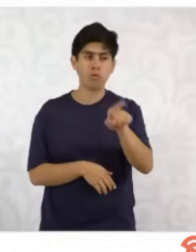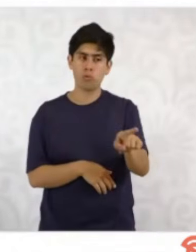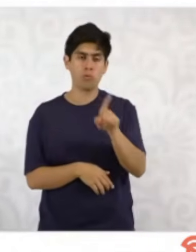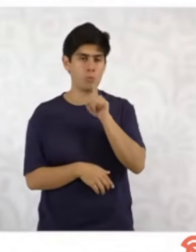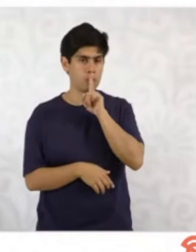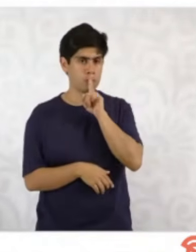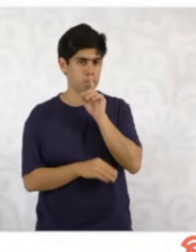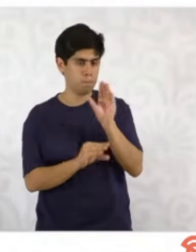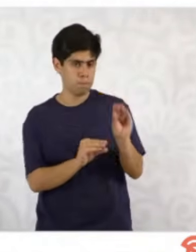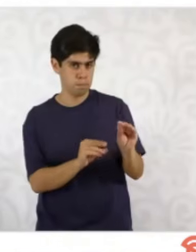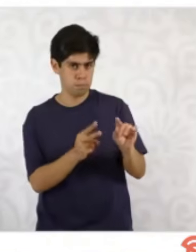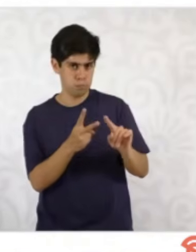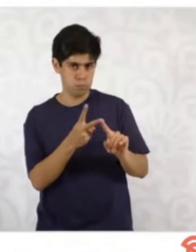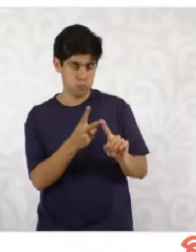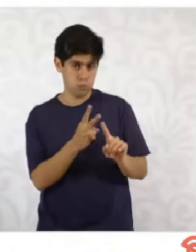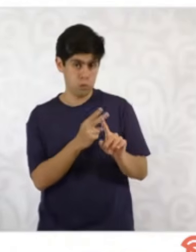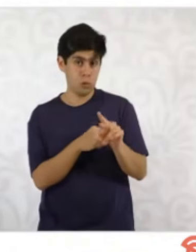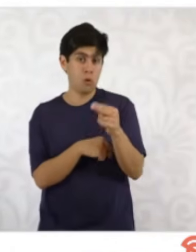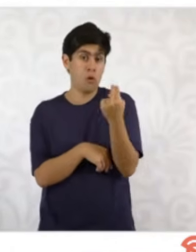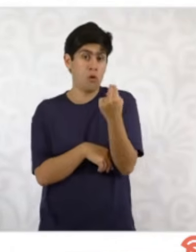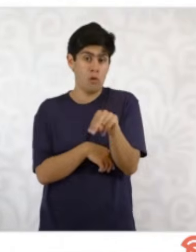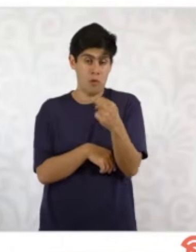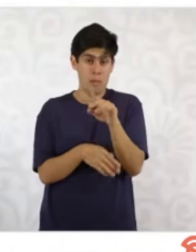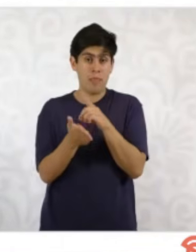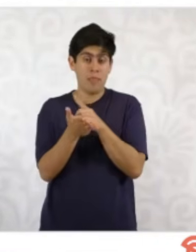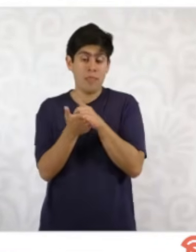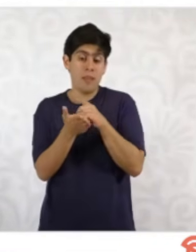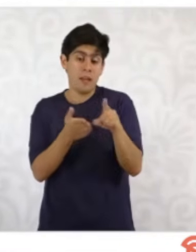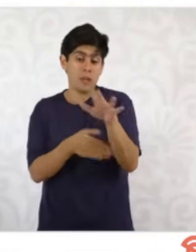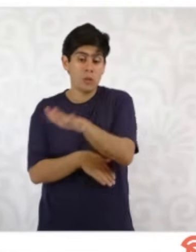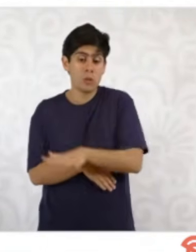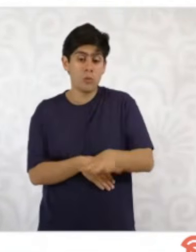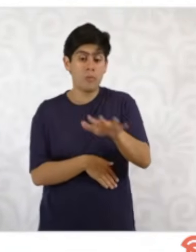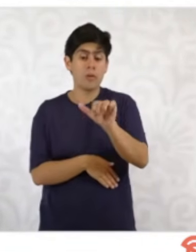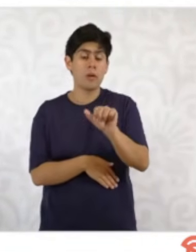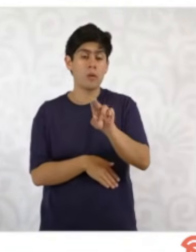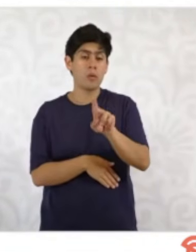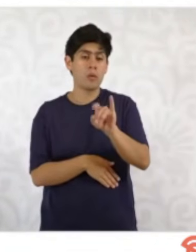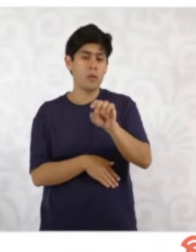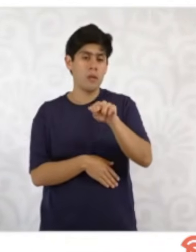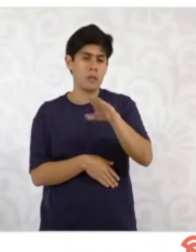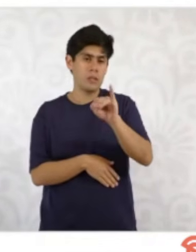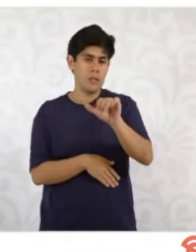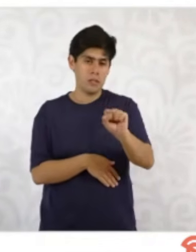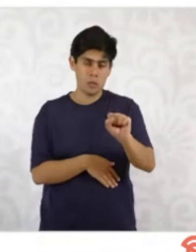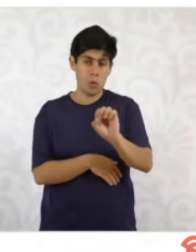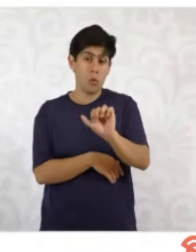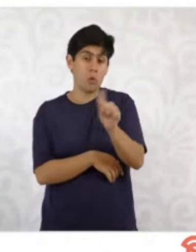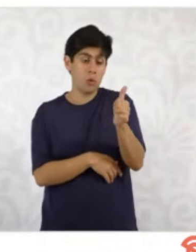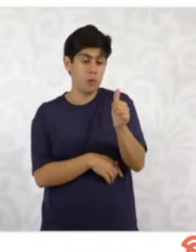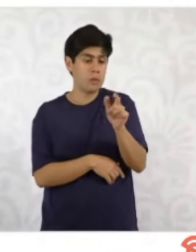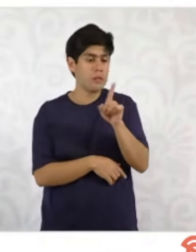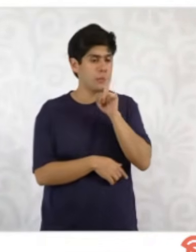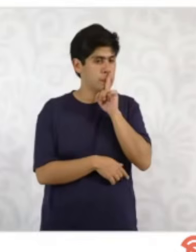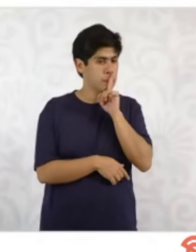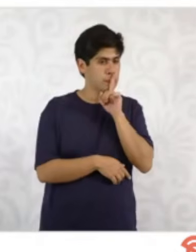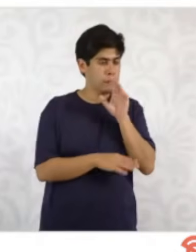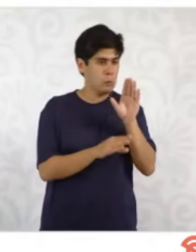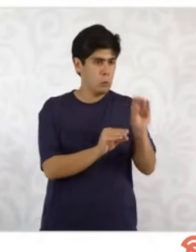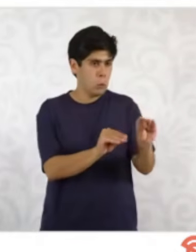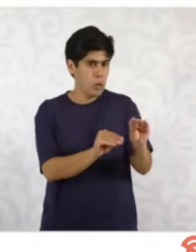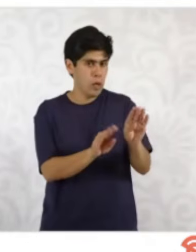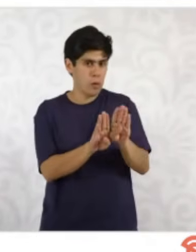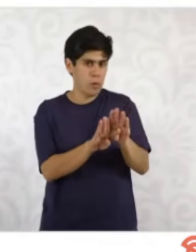se dice derecho de las audiencias, la censura disfrazada de defensa, el derecho a